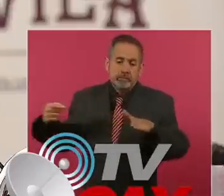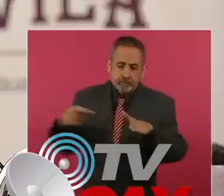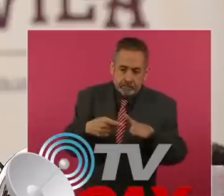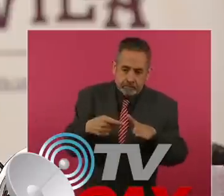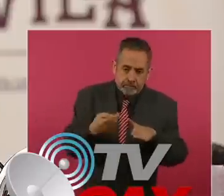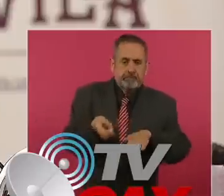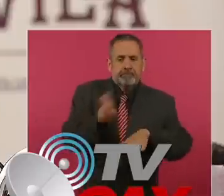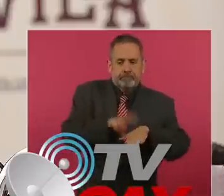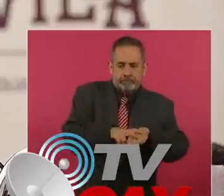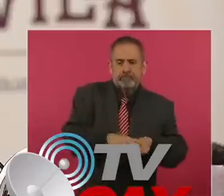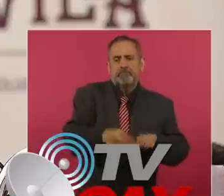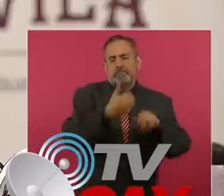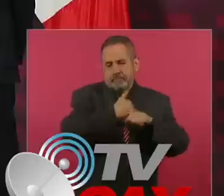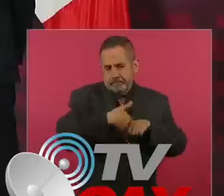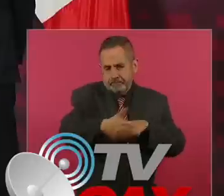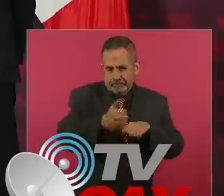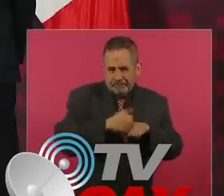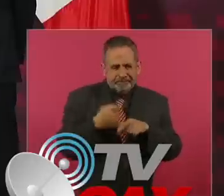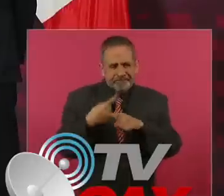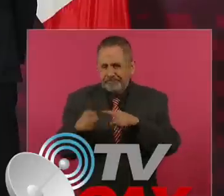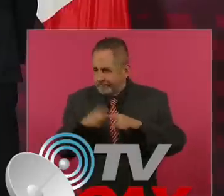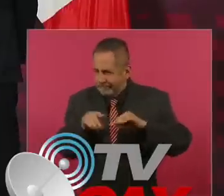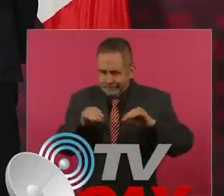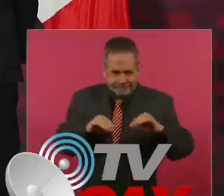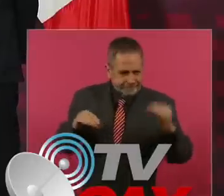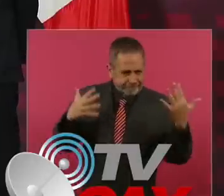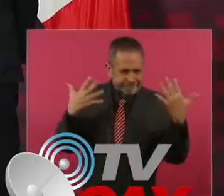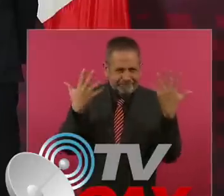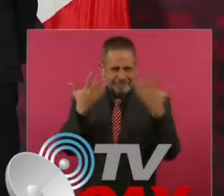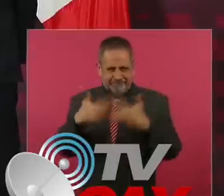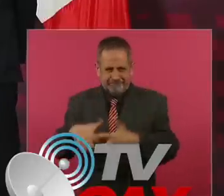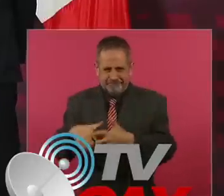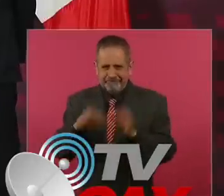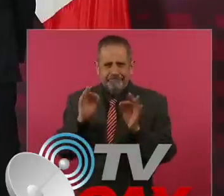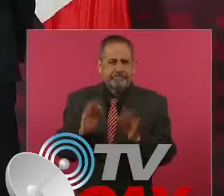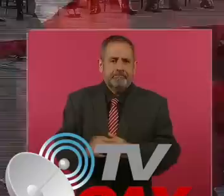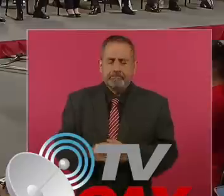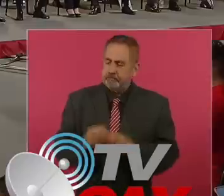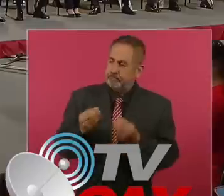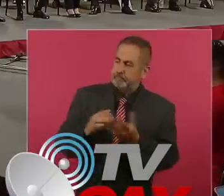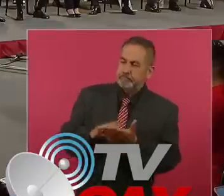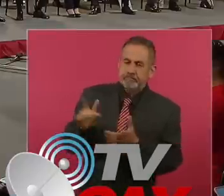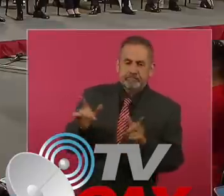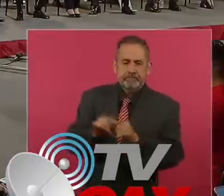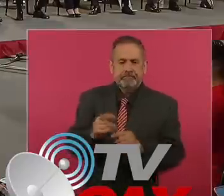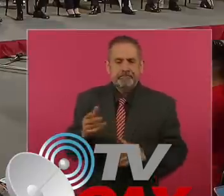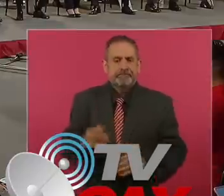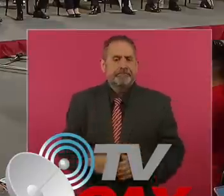con los diferentes puntos de las ciudades aledañas. Muchas gracias, es todo.